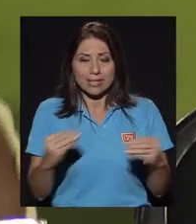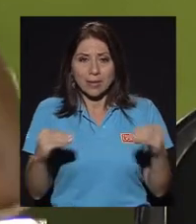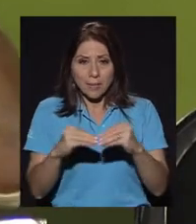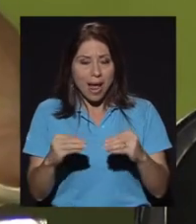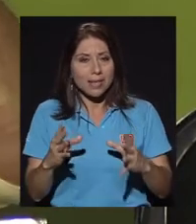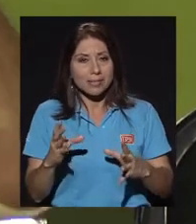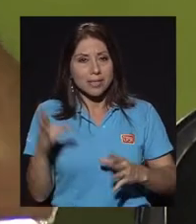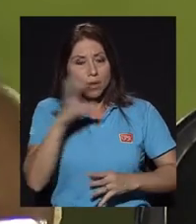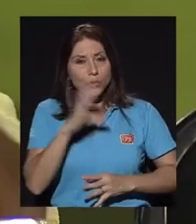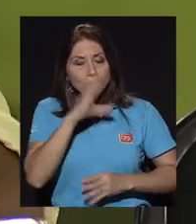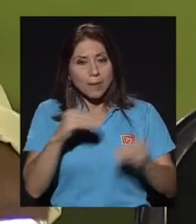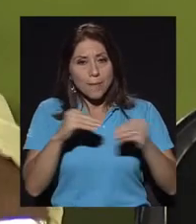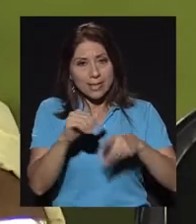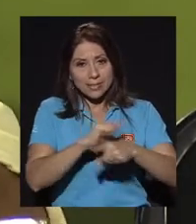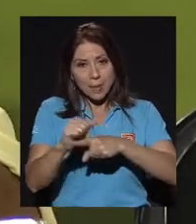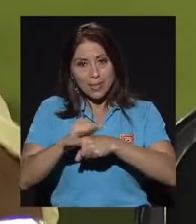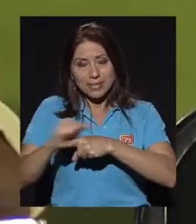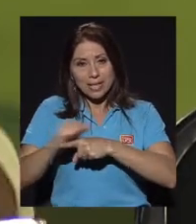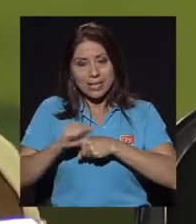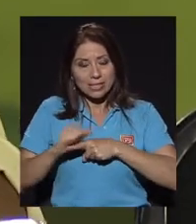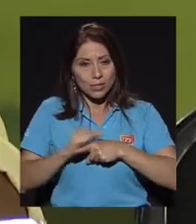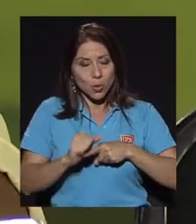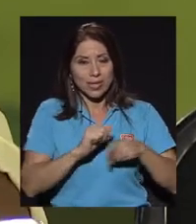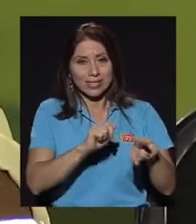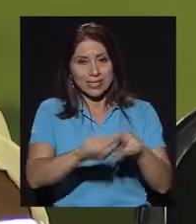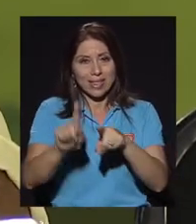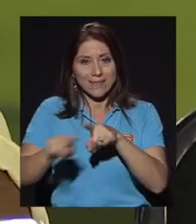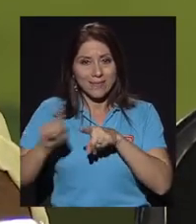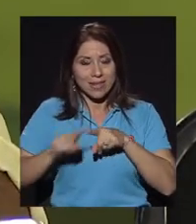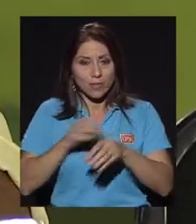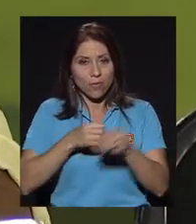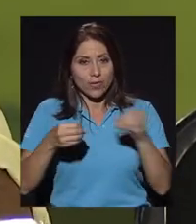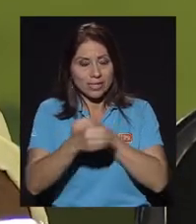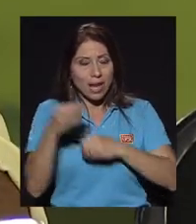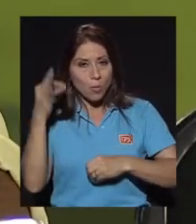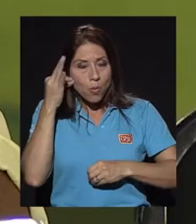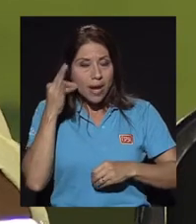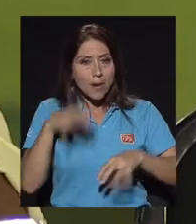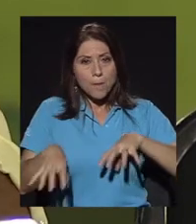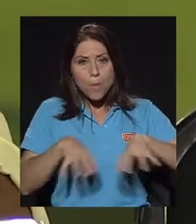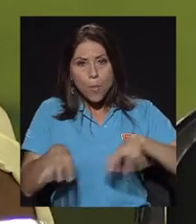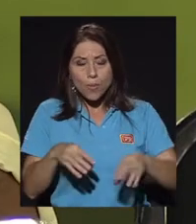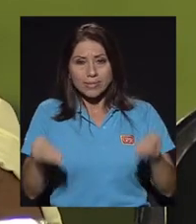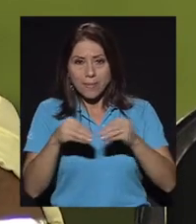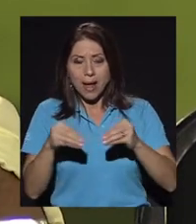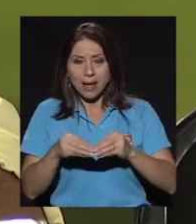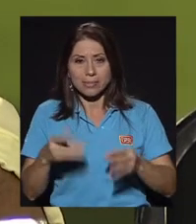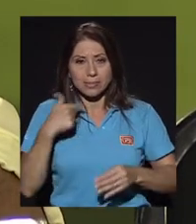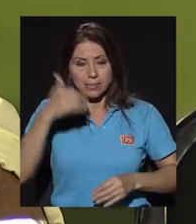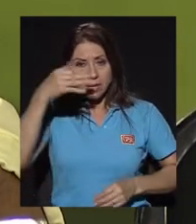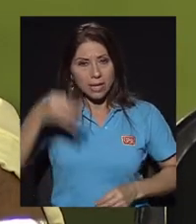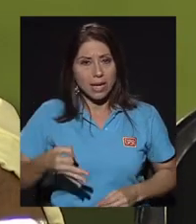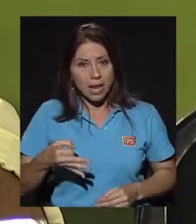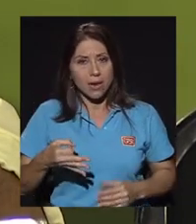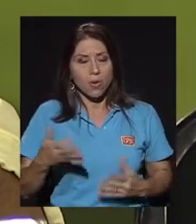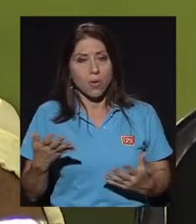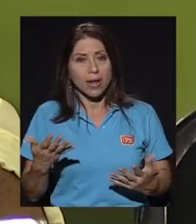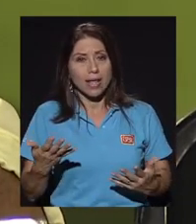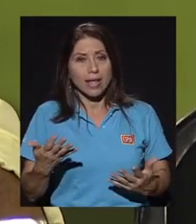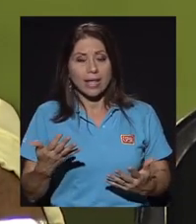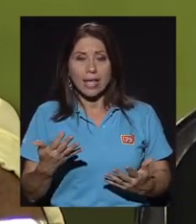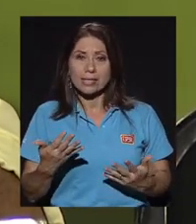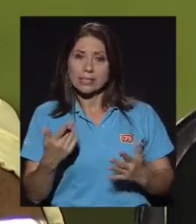más y buscar más capacitaciones de parte de la Oficina de la Mujer, moverse más. Y creo que si